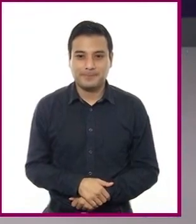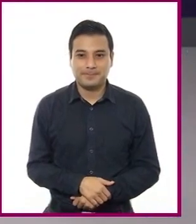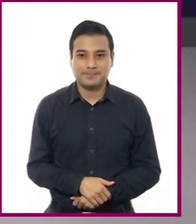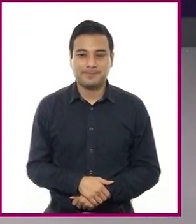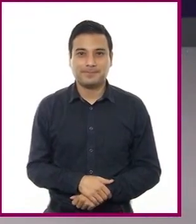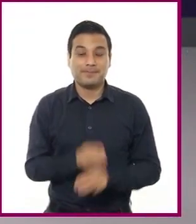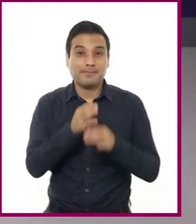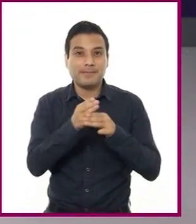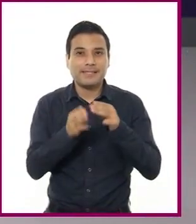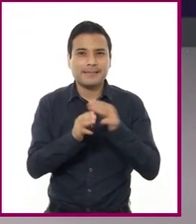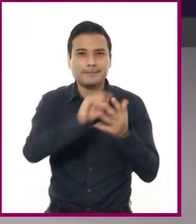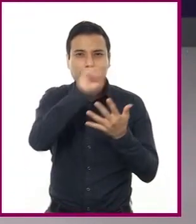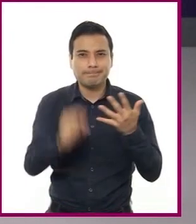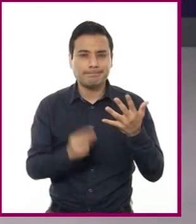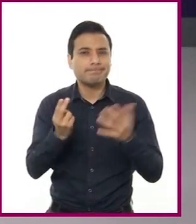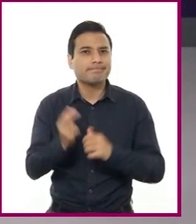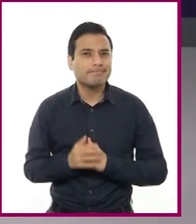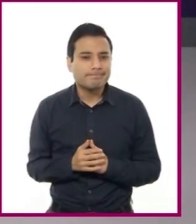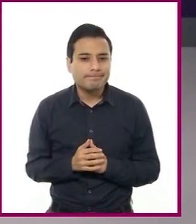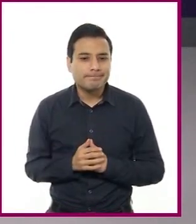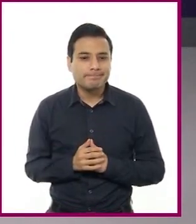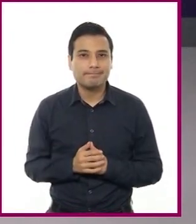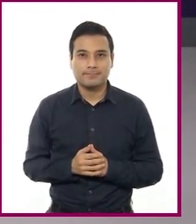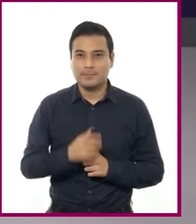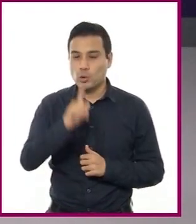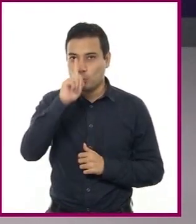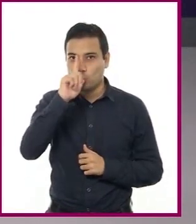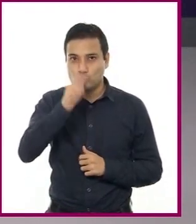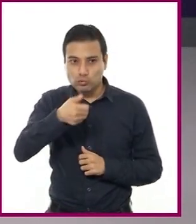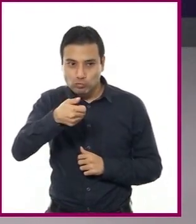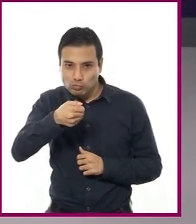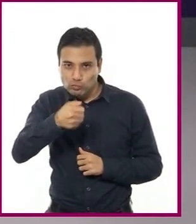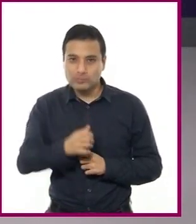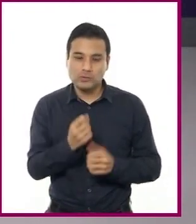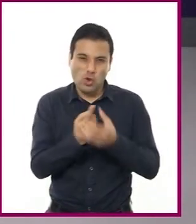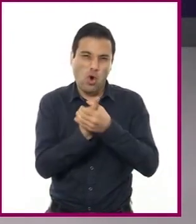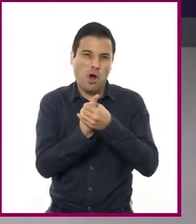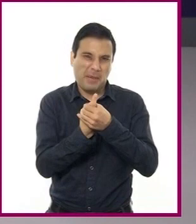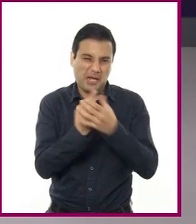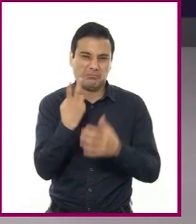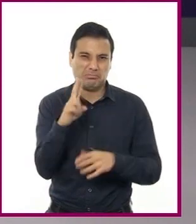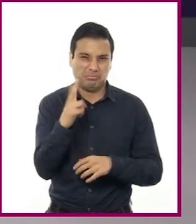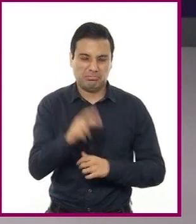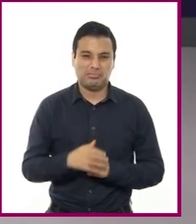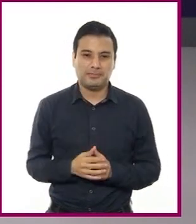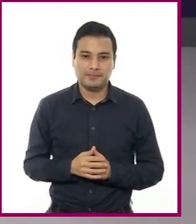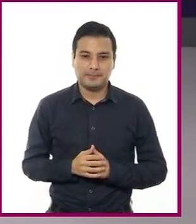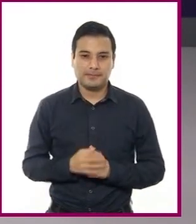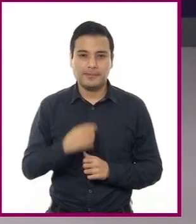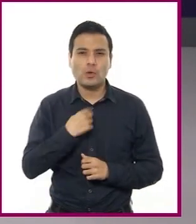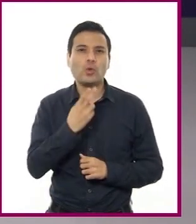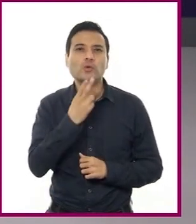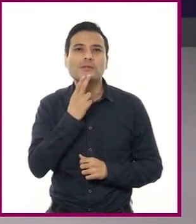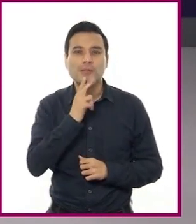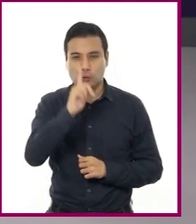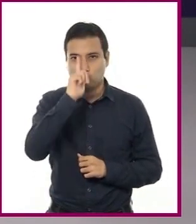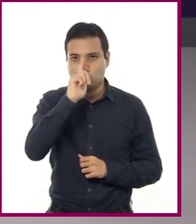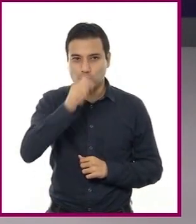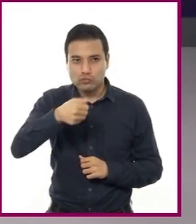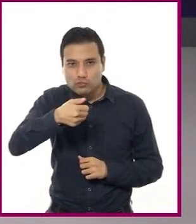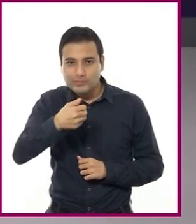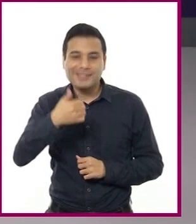Los materiales que ocuparemos son una linterna o una vela, En este caso, utilizaremos la linterna de mi